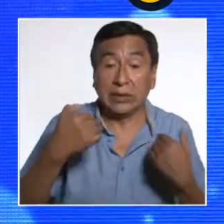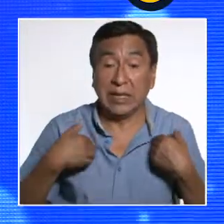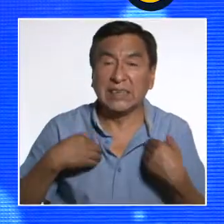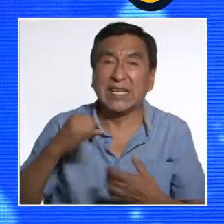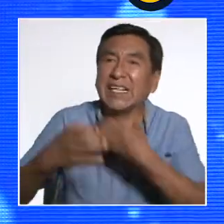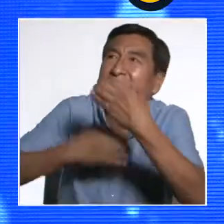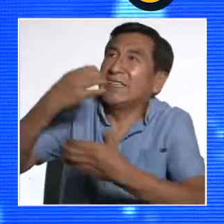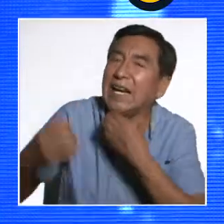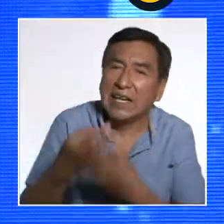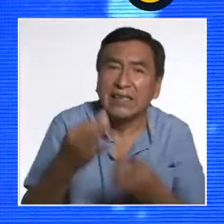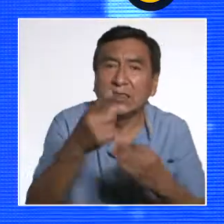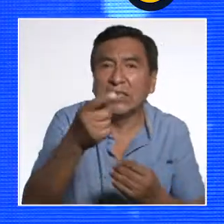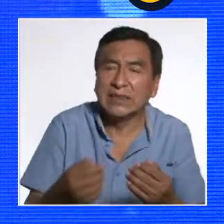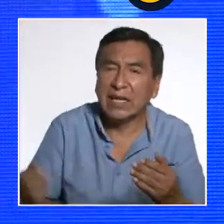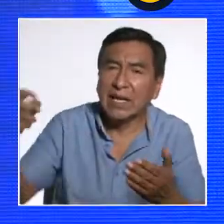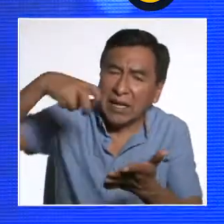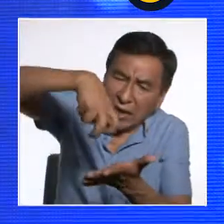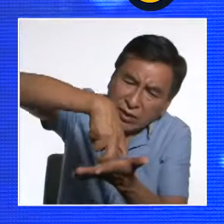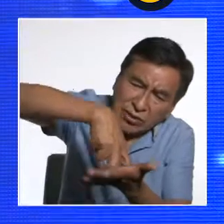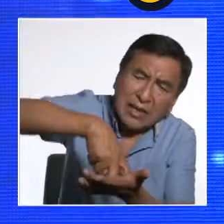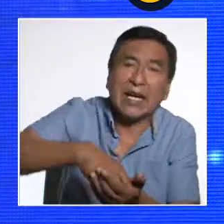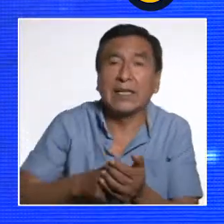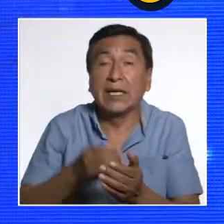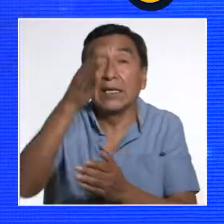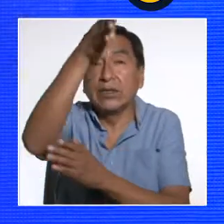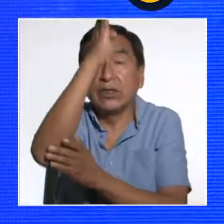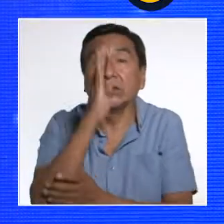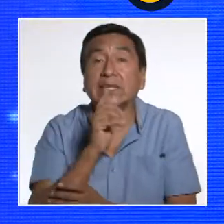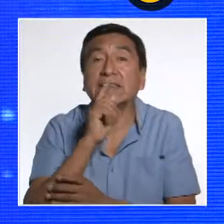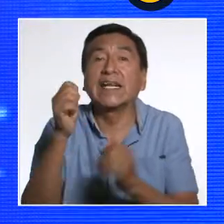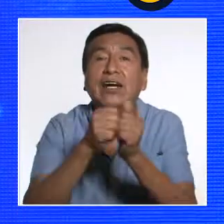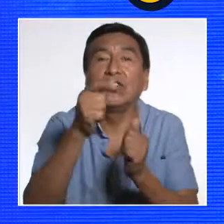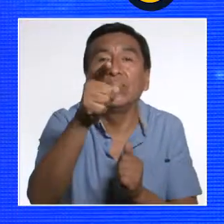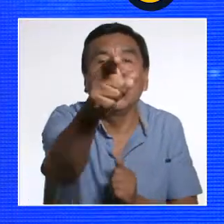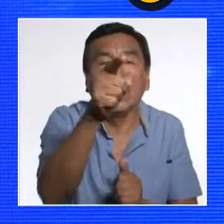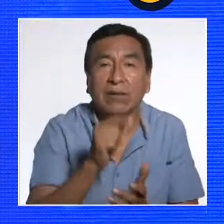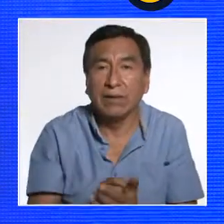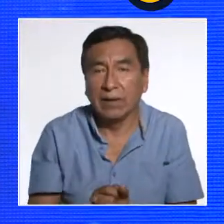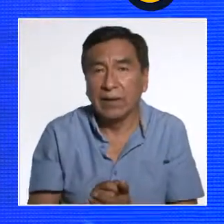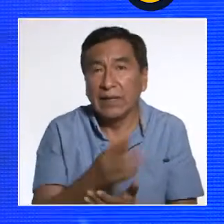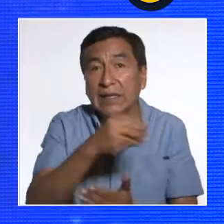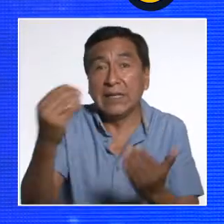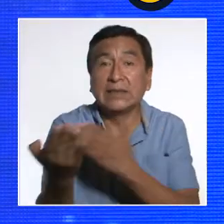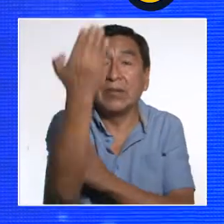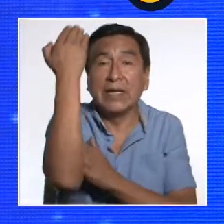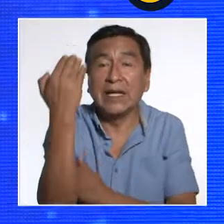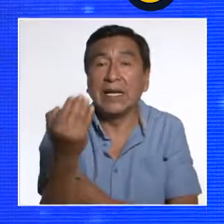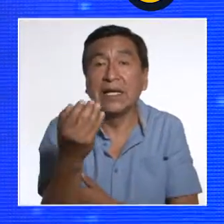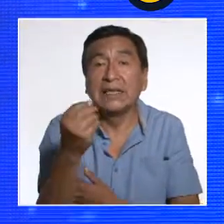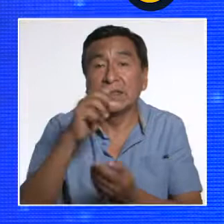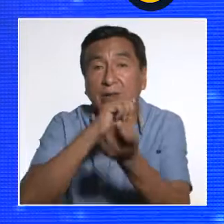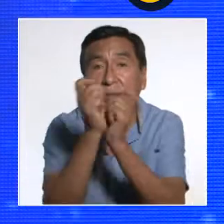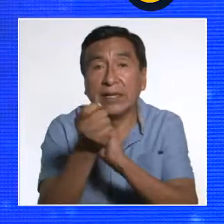gritar, si tú te tienes que postrar, si tú tienes que arrodillarte, Dios estará contigo. Y esta mañana se convertirá en la